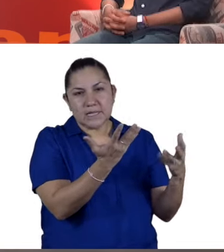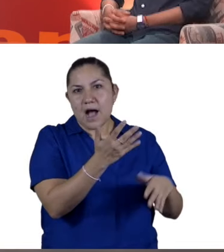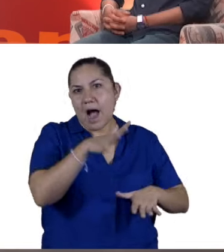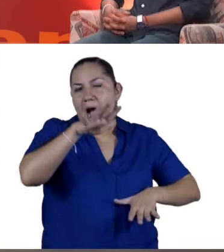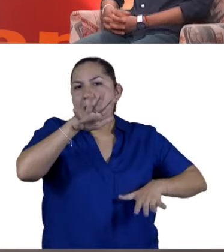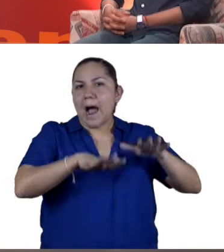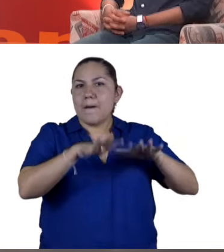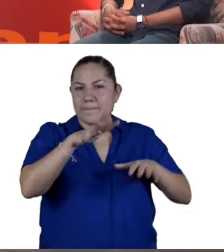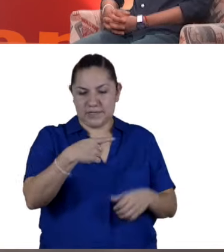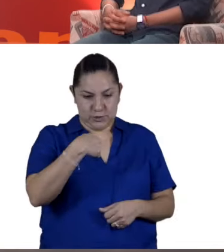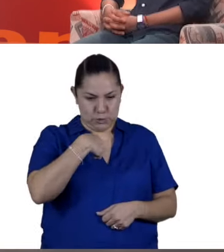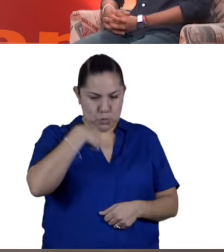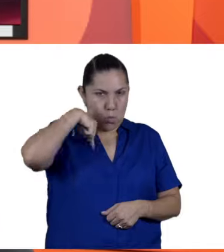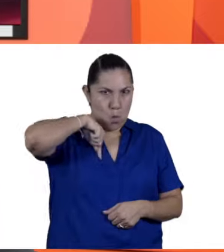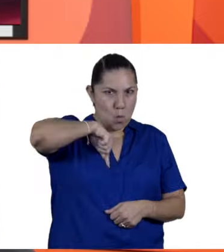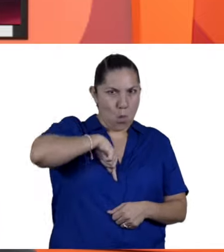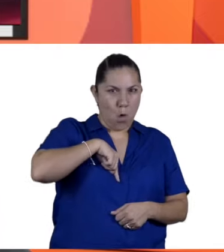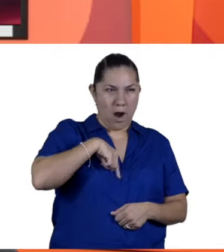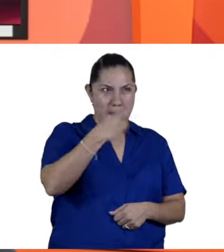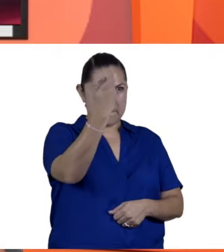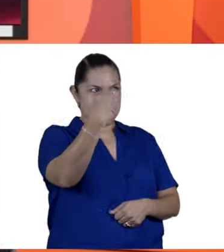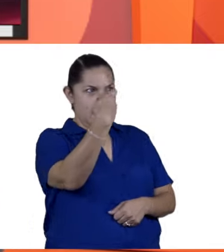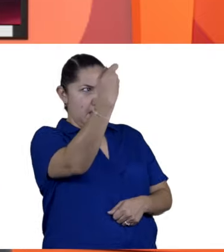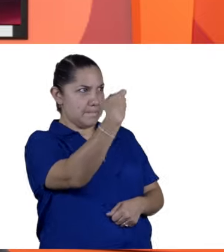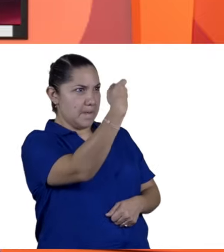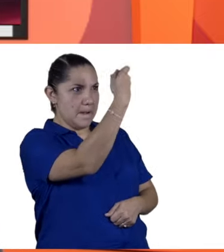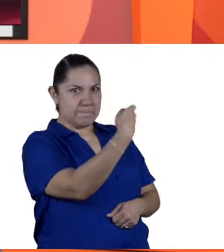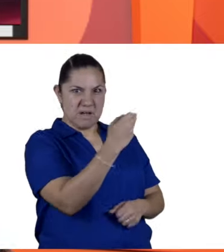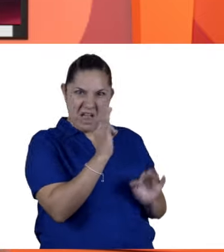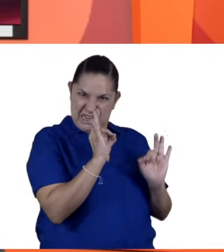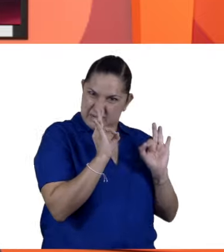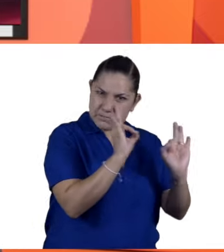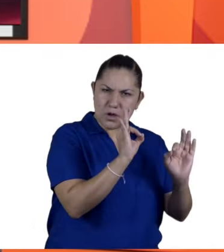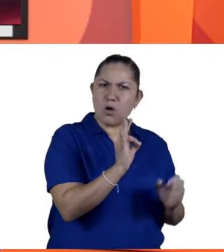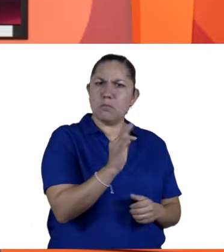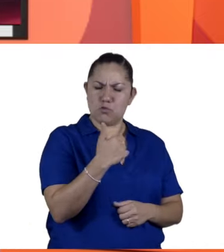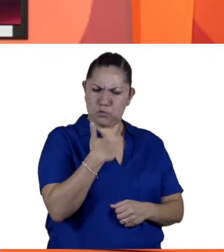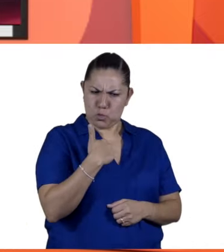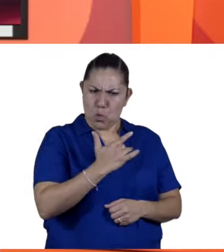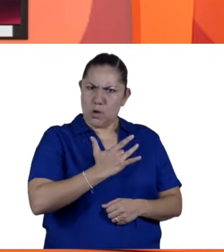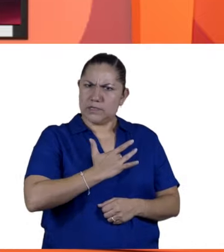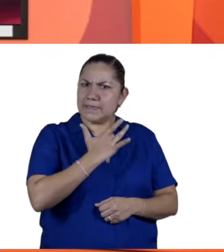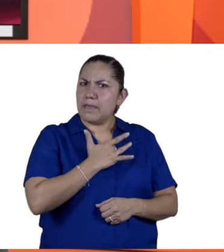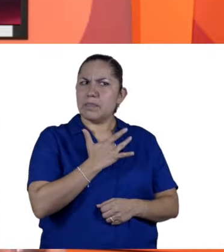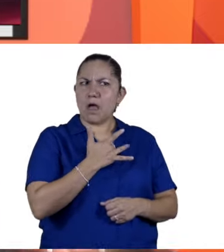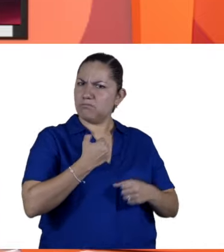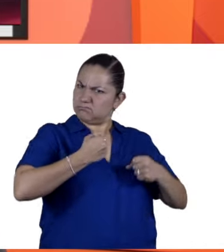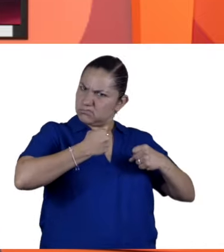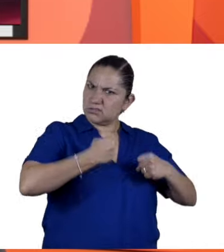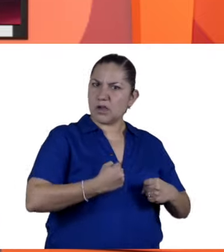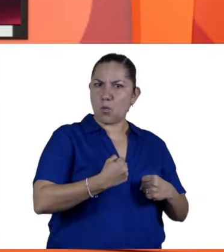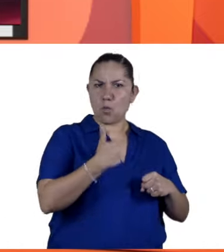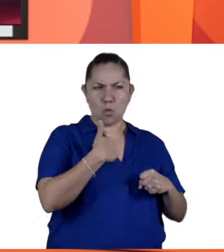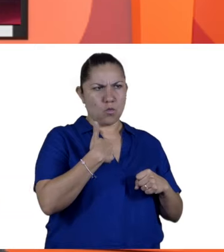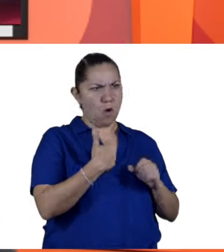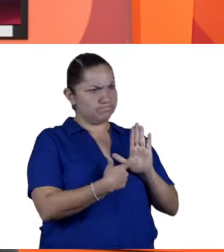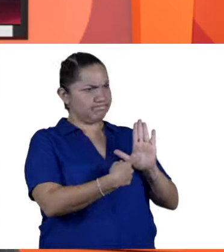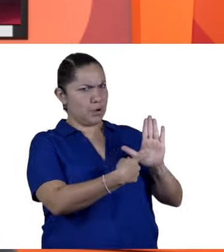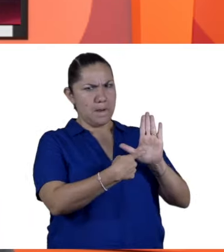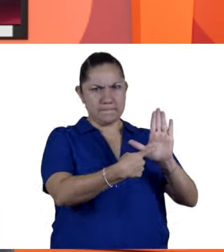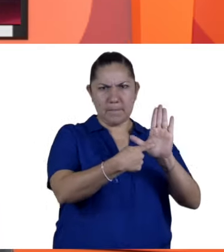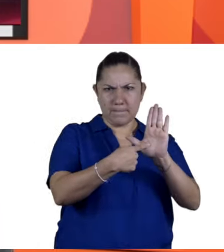dentro no sientas esa seguridad real, es como tengo que mostrarme de cierta forma porque necesito poner como ciertas